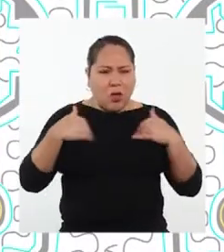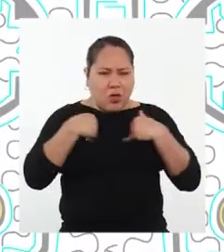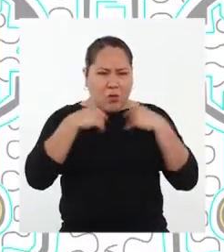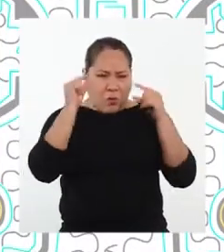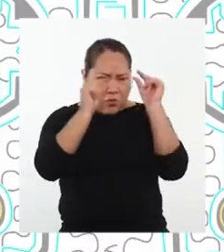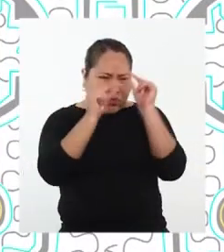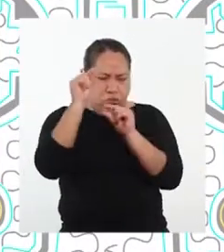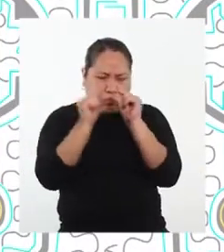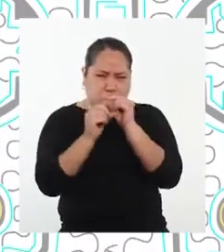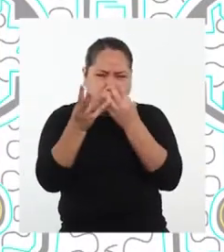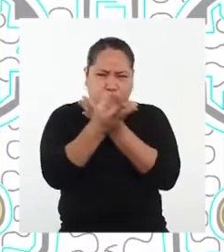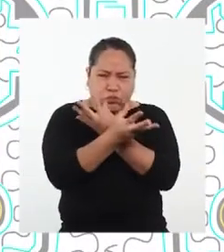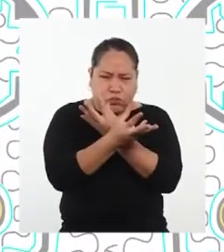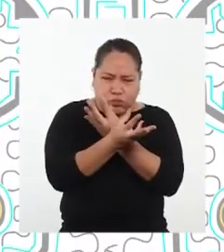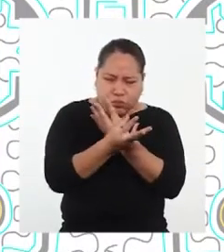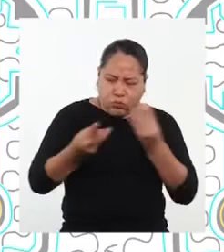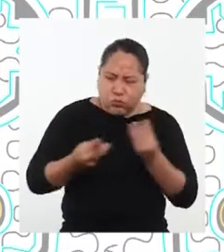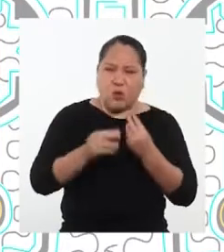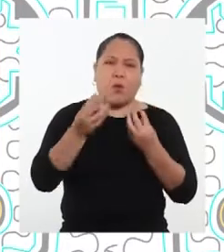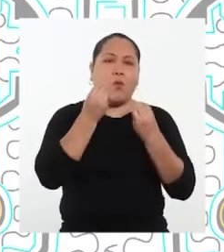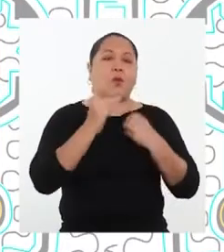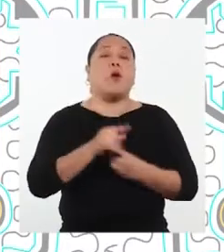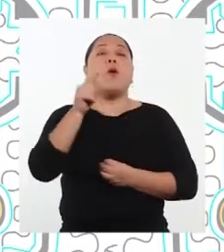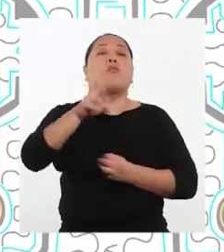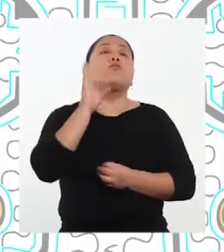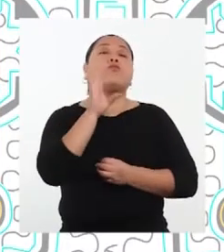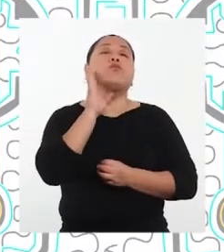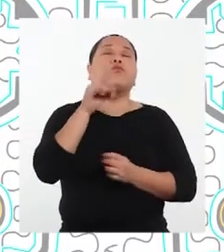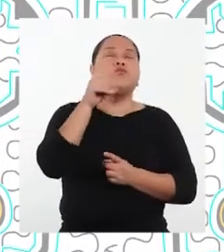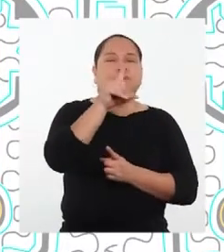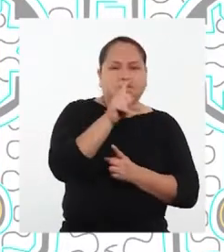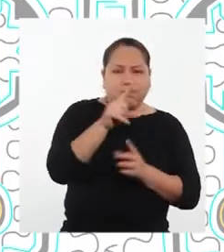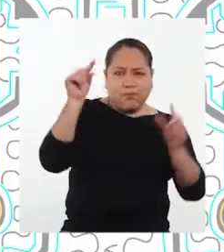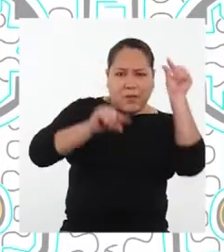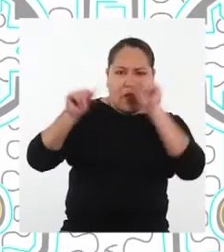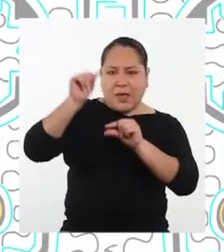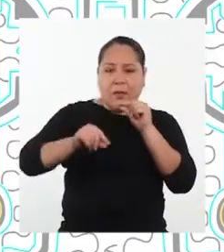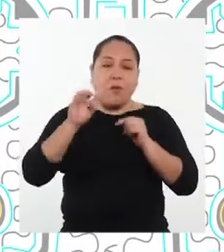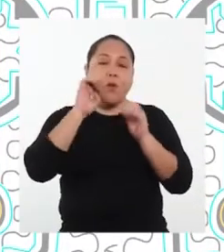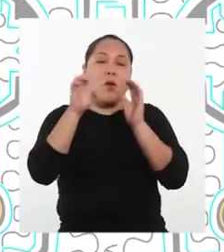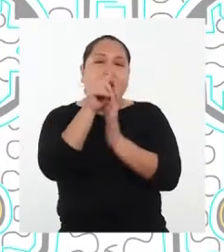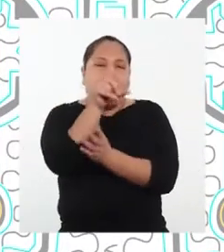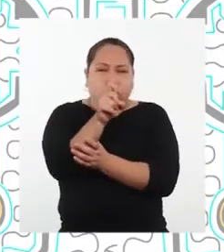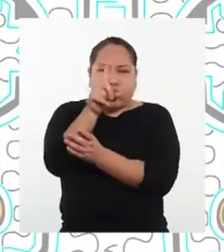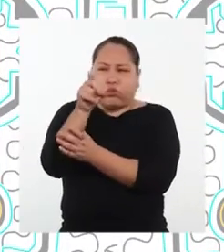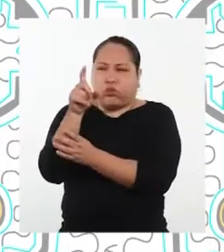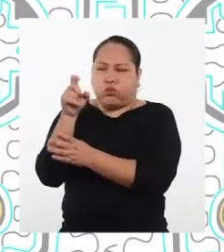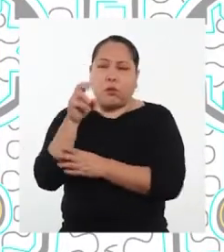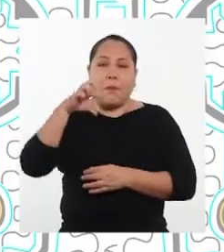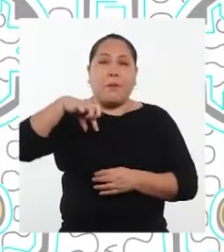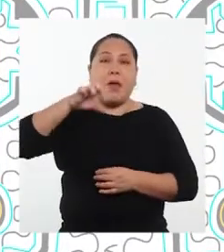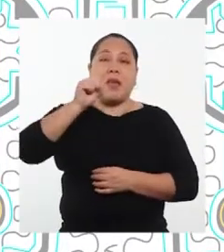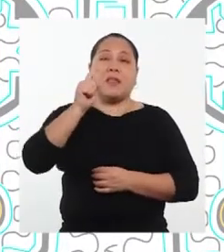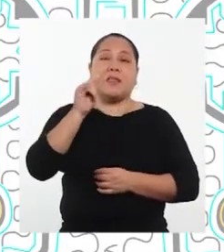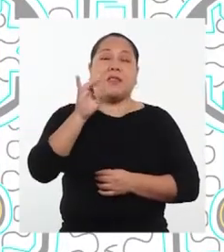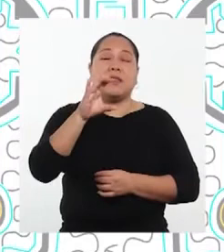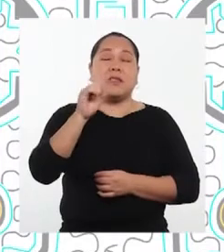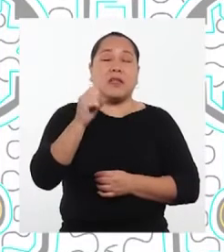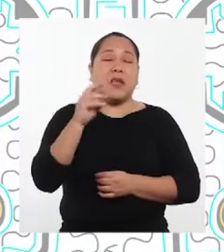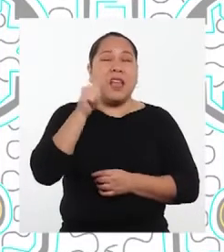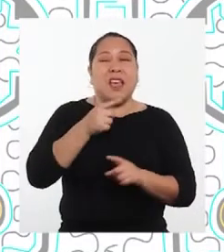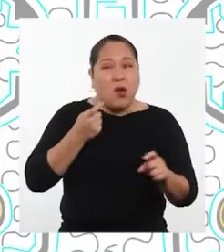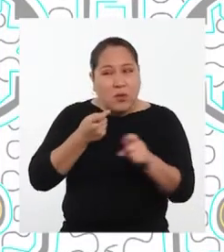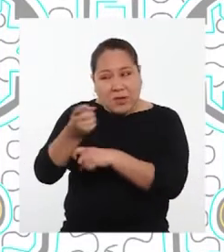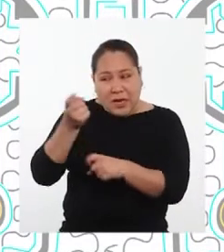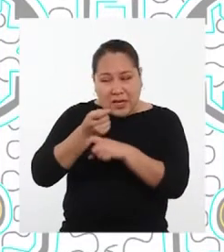han disminuido tanto en población? Eso es debido a contaminantes agroquímicos que se usan, como los pesticidas, y al daño